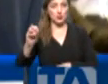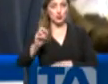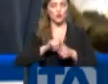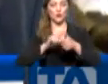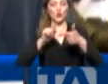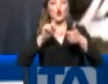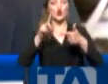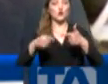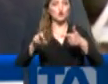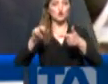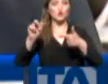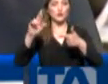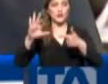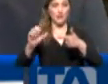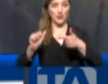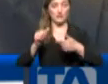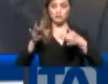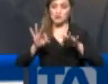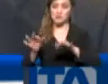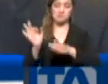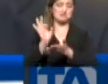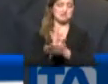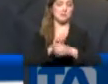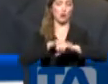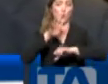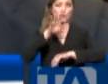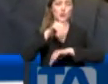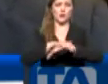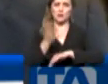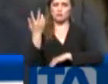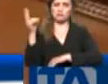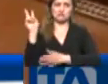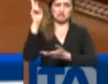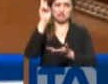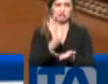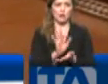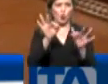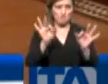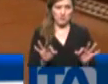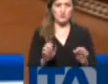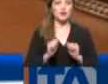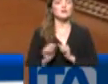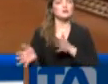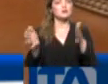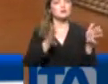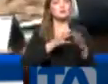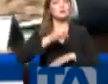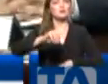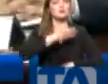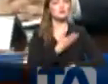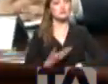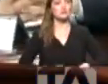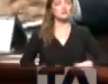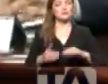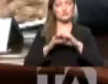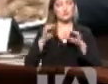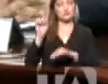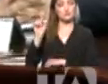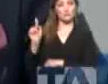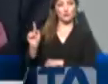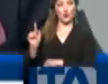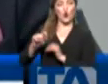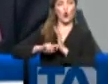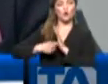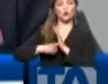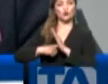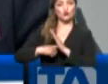se ha confirmado su comparecencia a la Comisión a partir de las 4:30 de la tarde. El miércoles irá la presidenta del Consejo Nacional Electoral y el